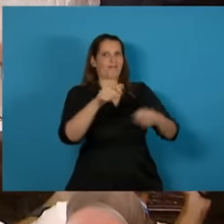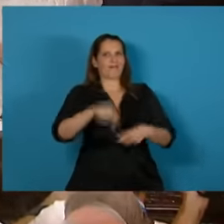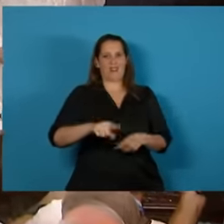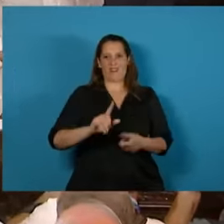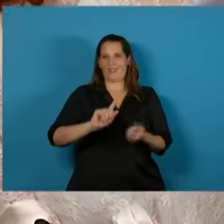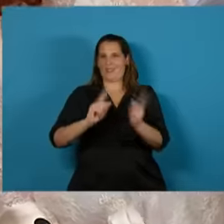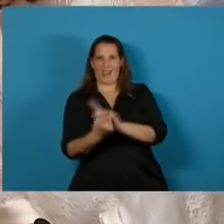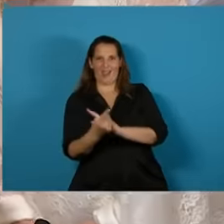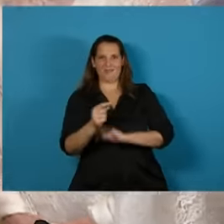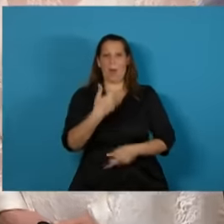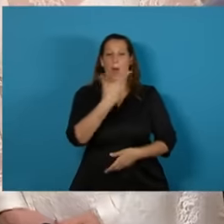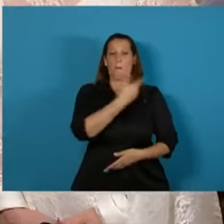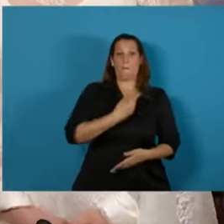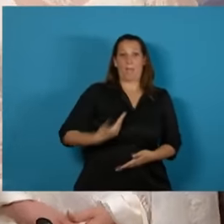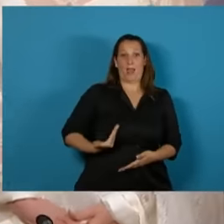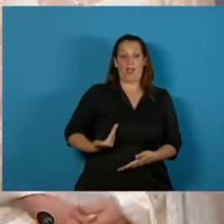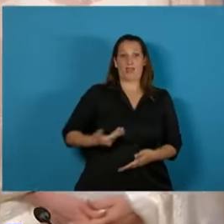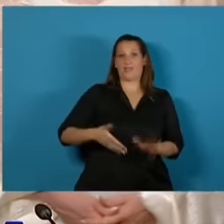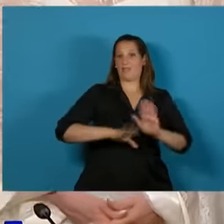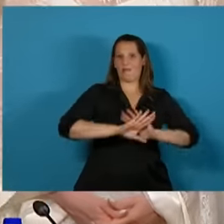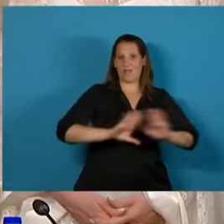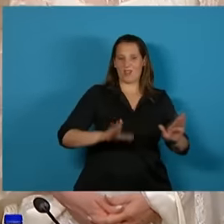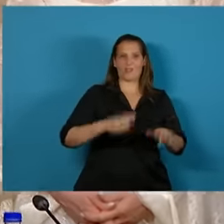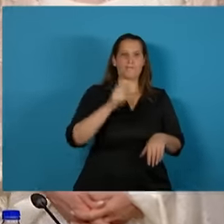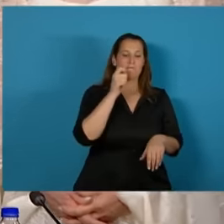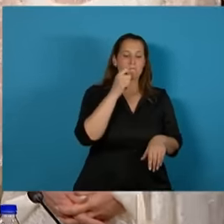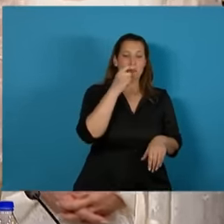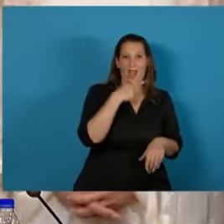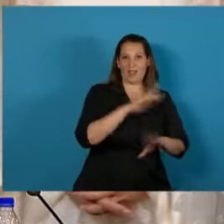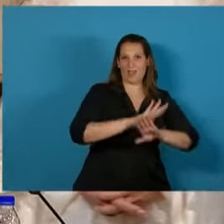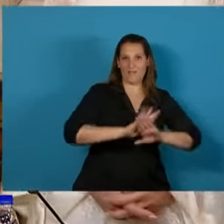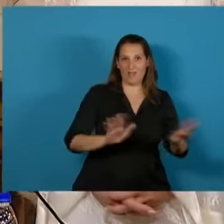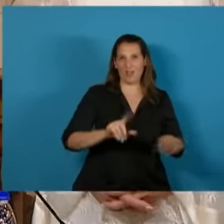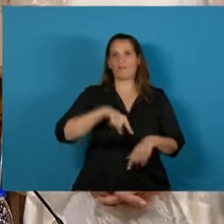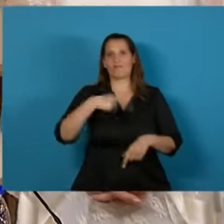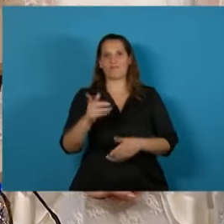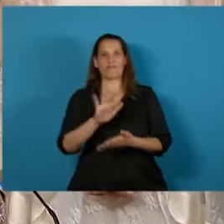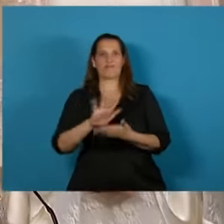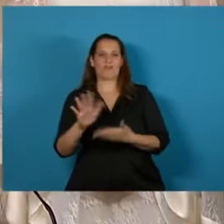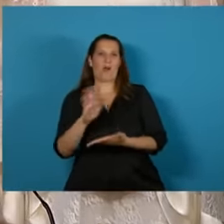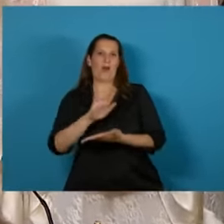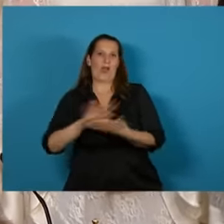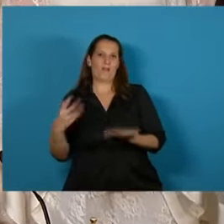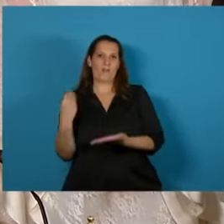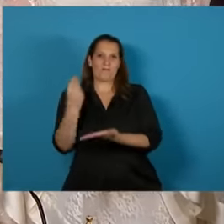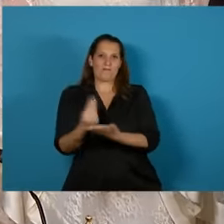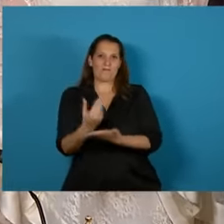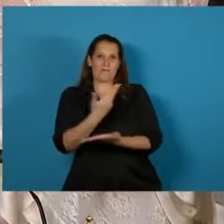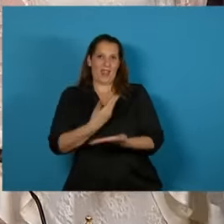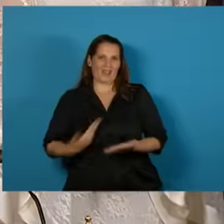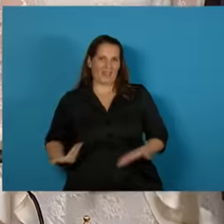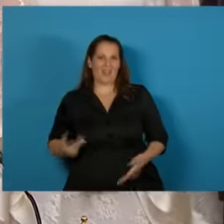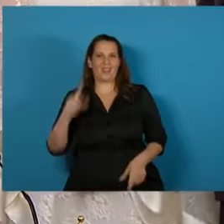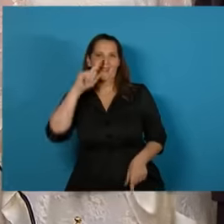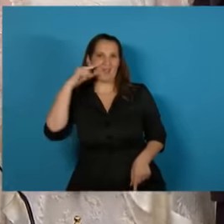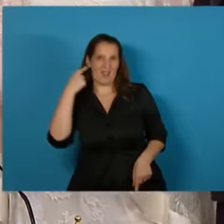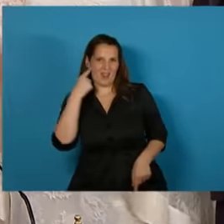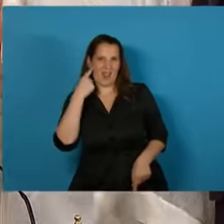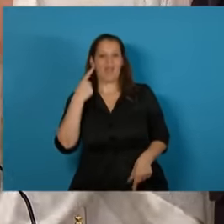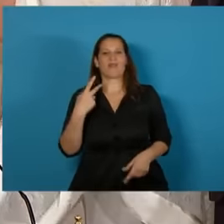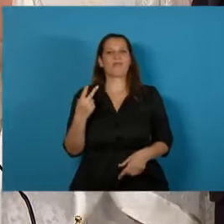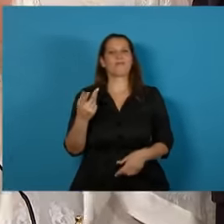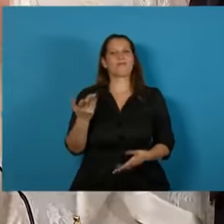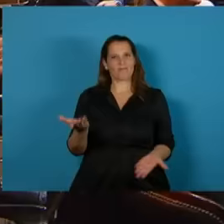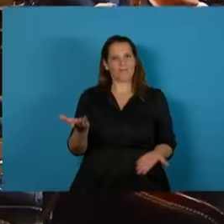continuación el presidente saliente de la Nación, el ingeniero Mauricio Macri, junto al presidente electo de la Unidad de los Argentinos, el